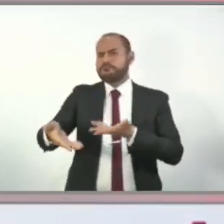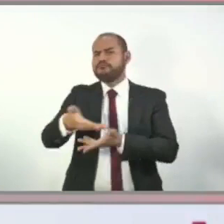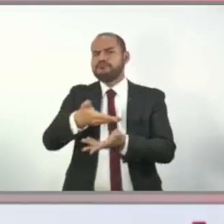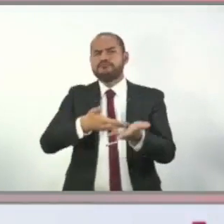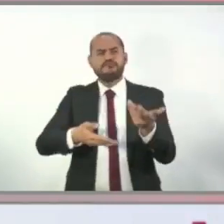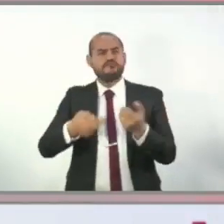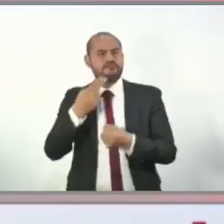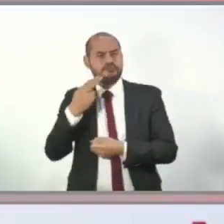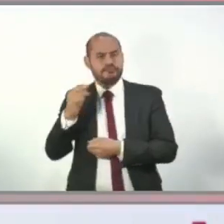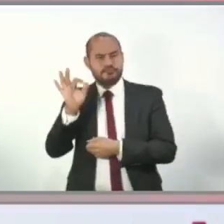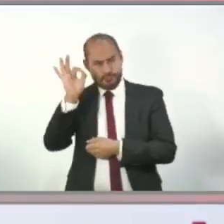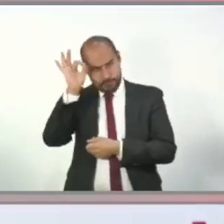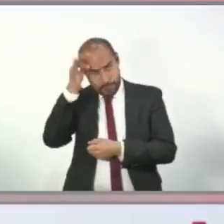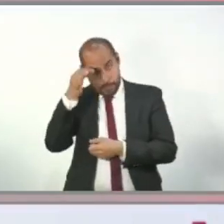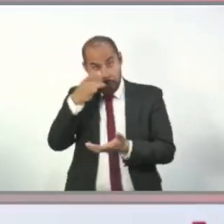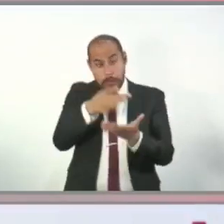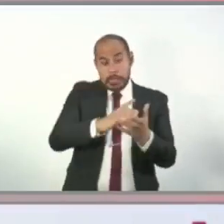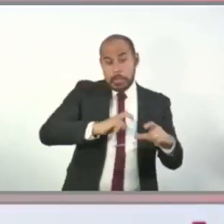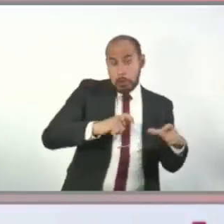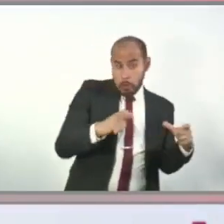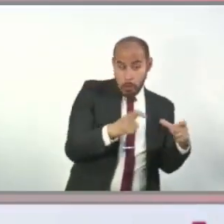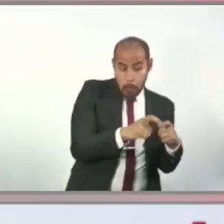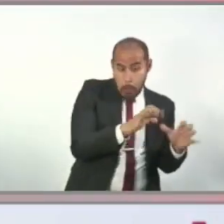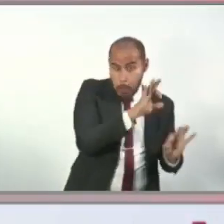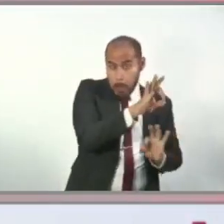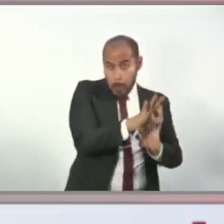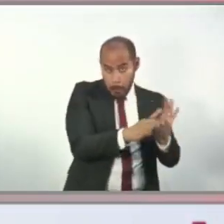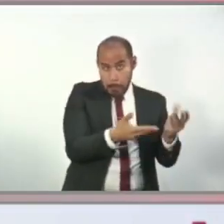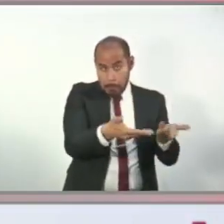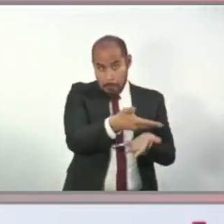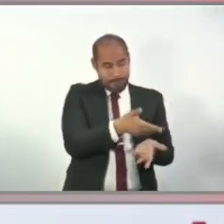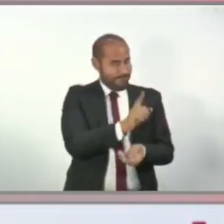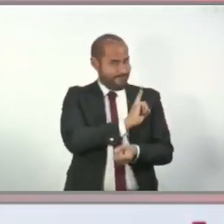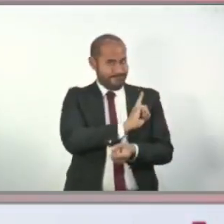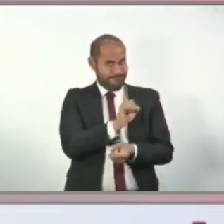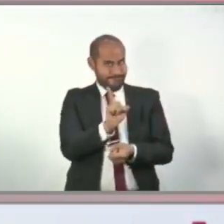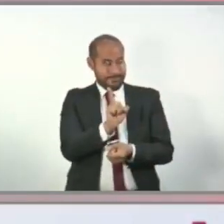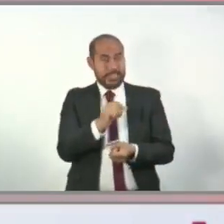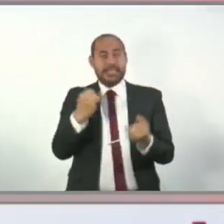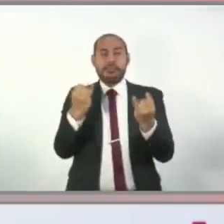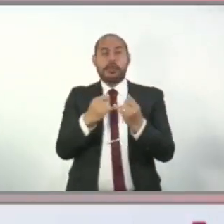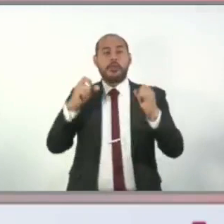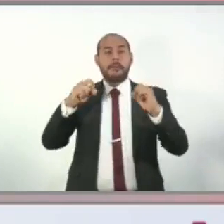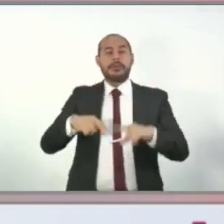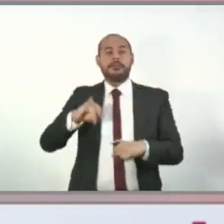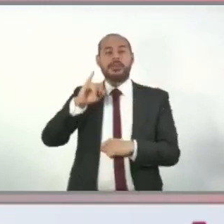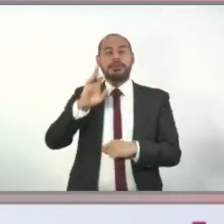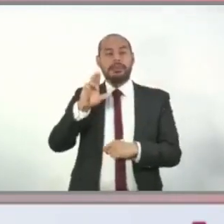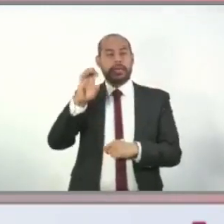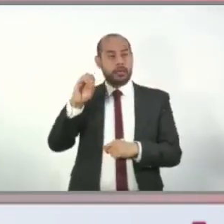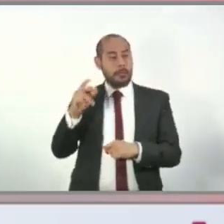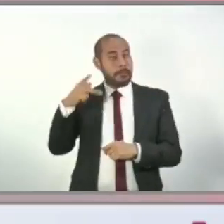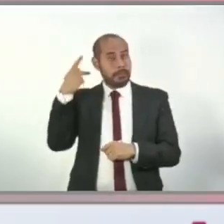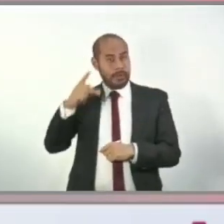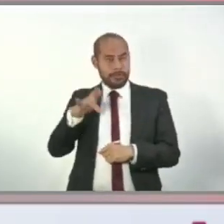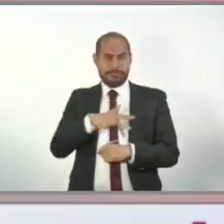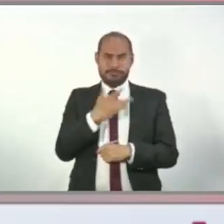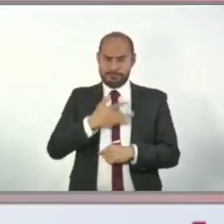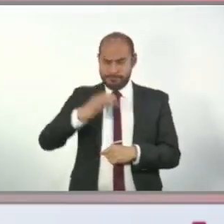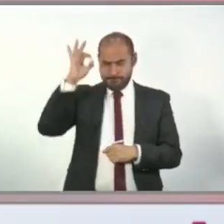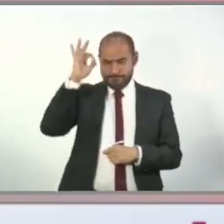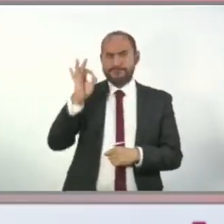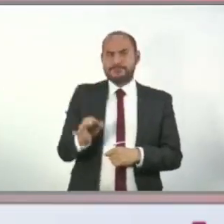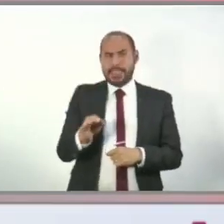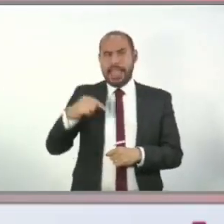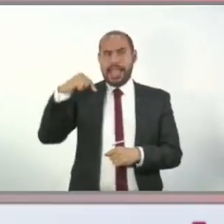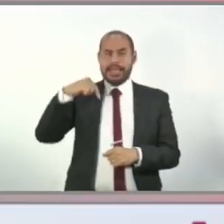a un grupo de privilegiados. En el mismo sentido, la Ibero Puebla afirmamos que nuestra